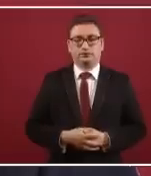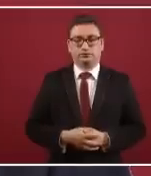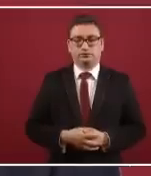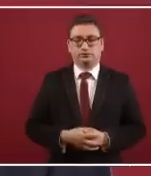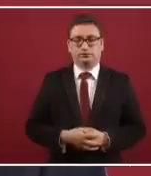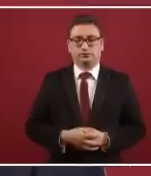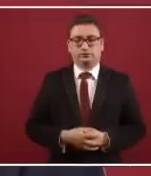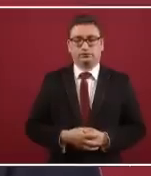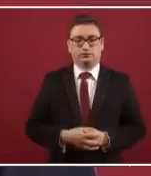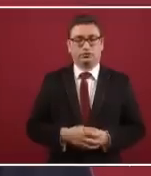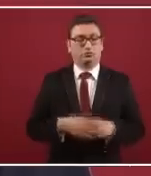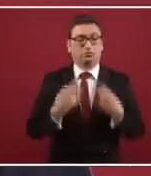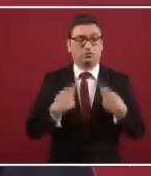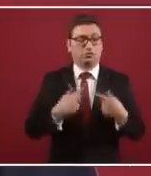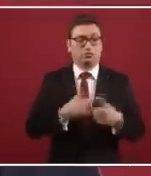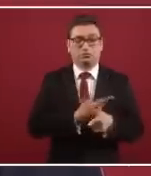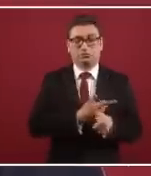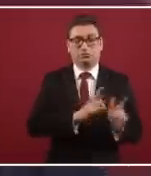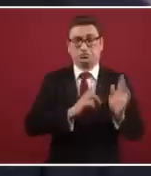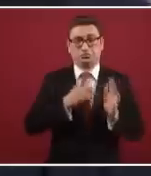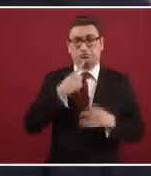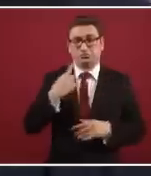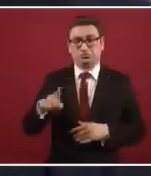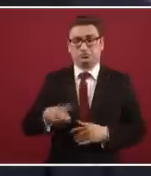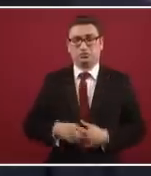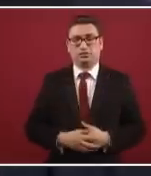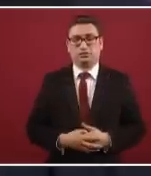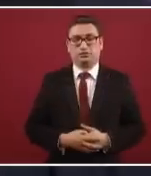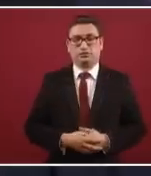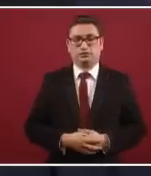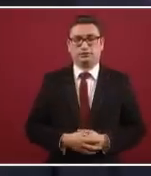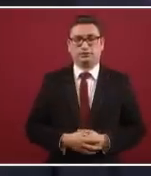de cualquier ciudadano